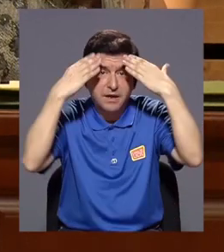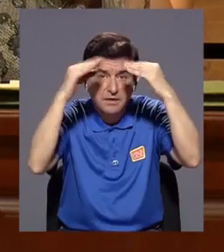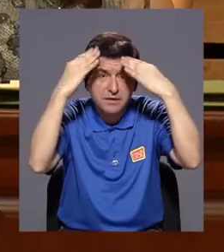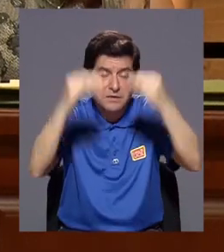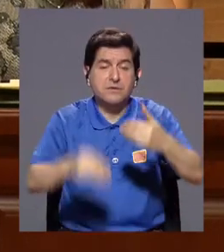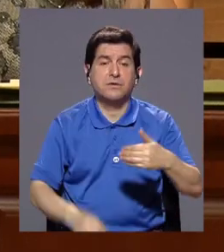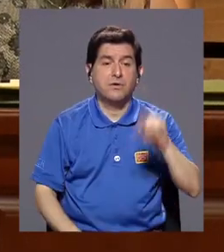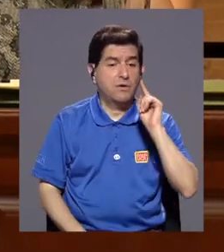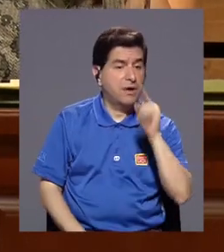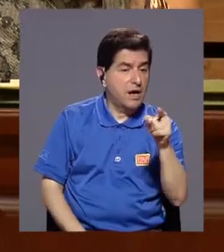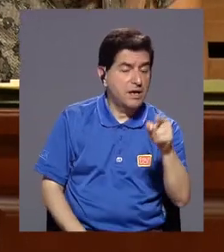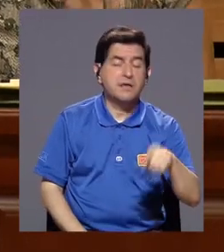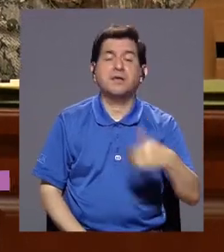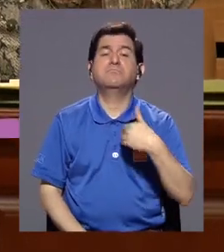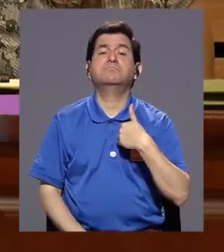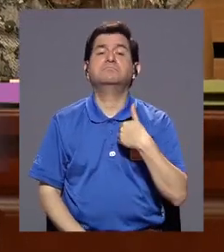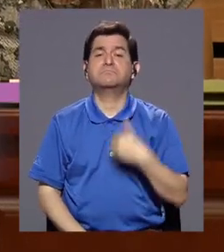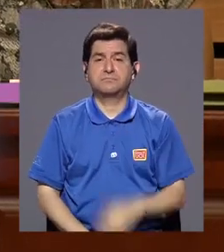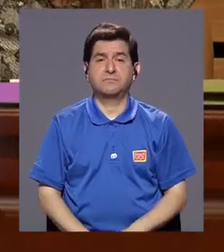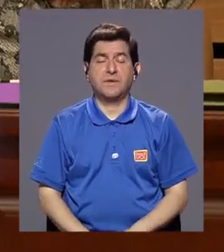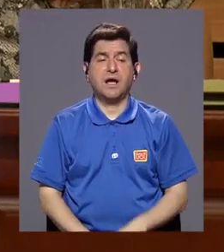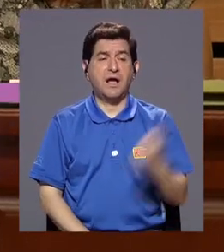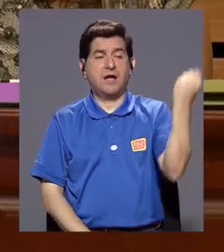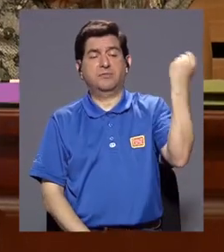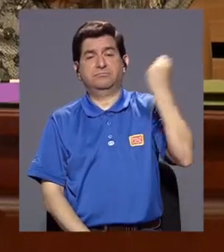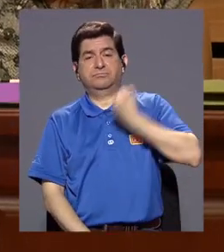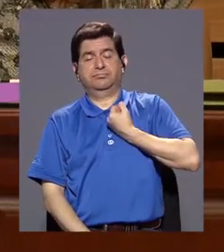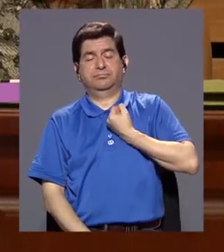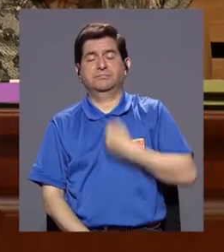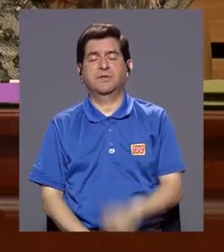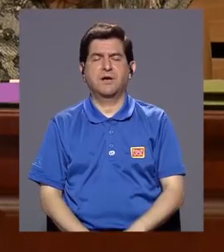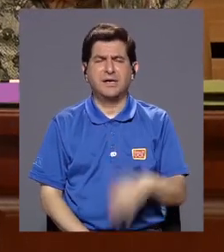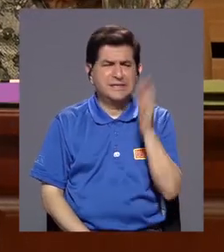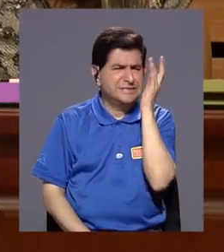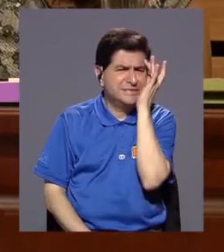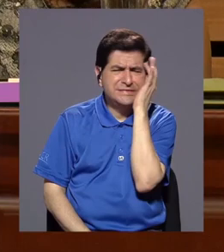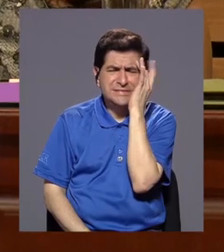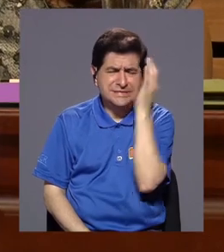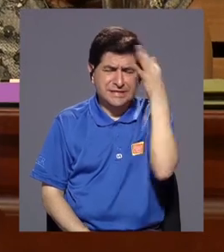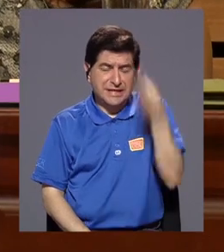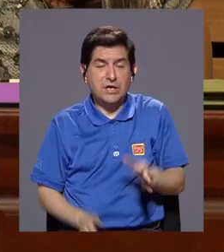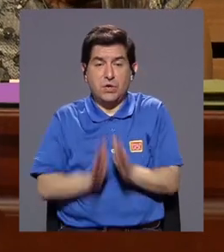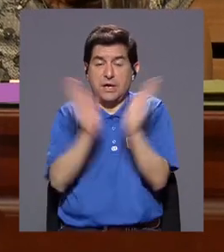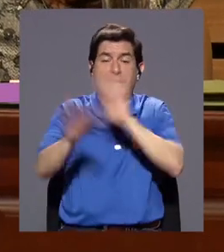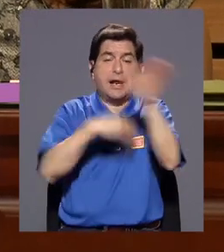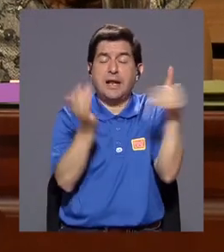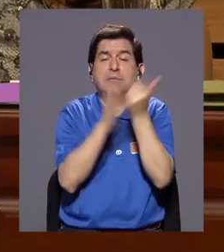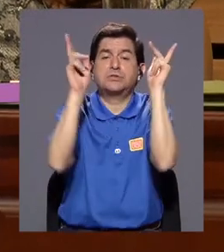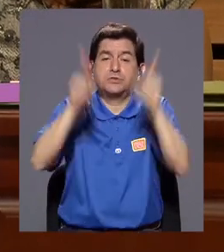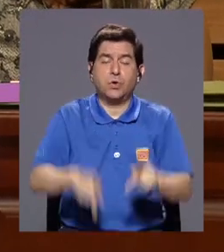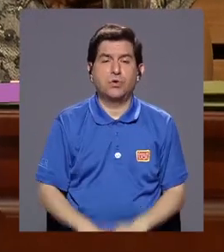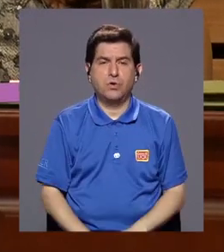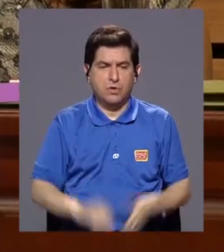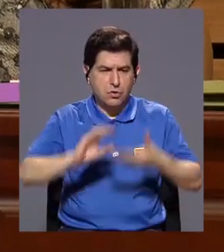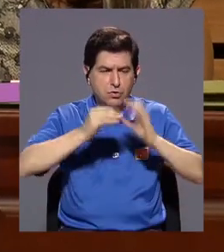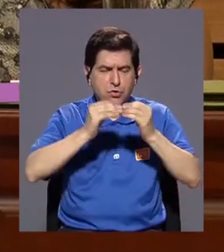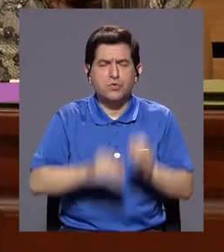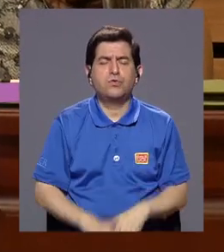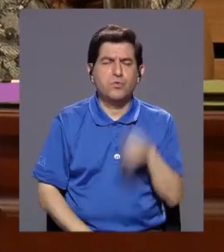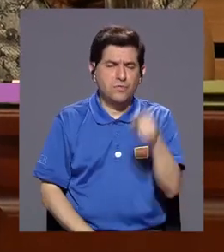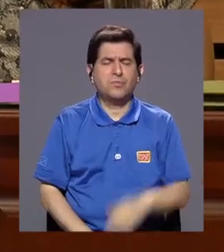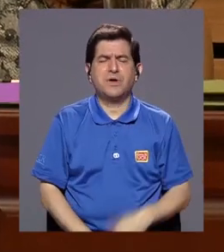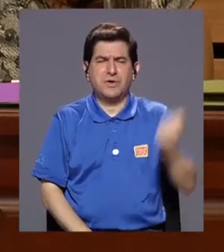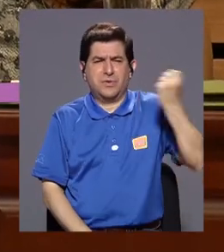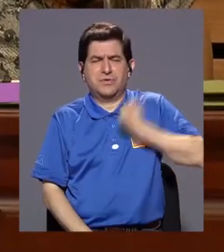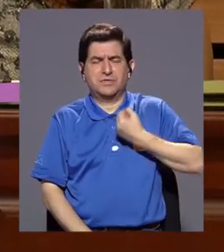de la información con la que se cuenta está la del suicidio, que es algo que nos preocupa, yo creo que en general a todos. La tasa de